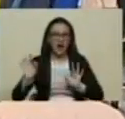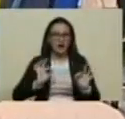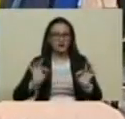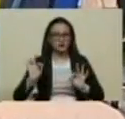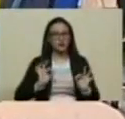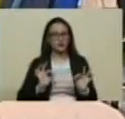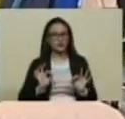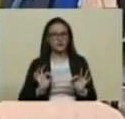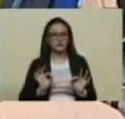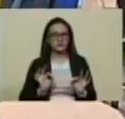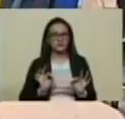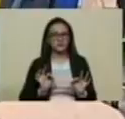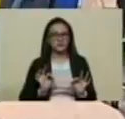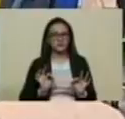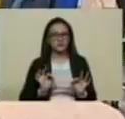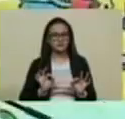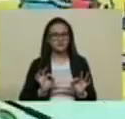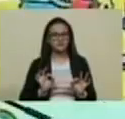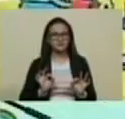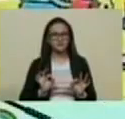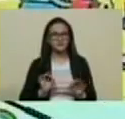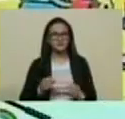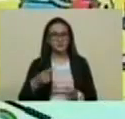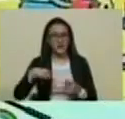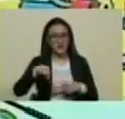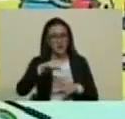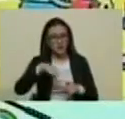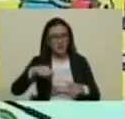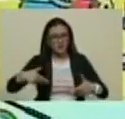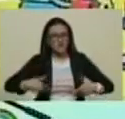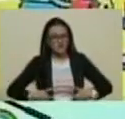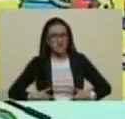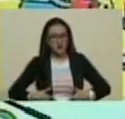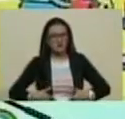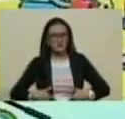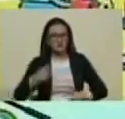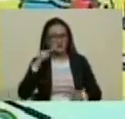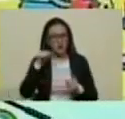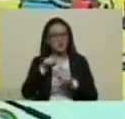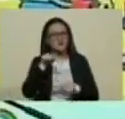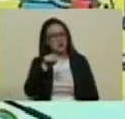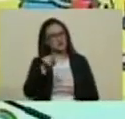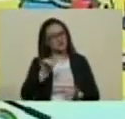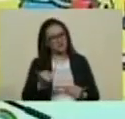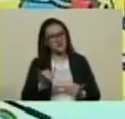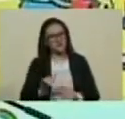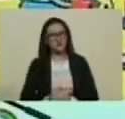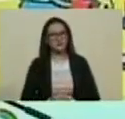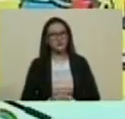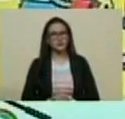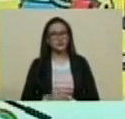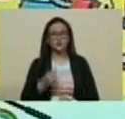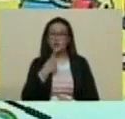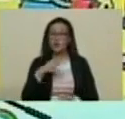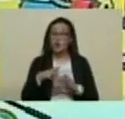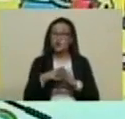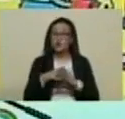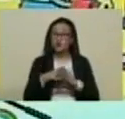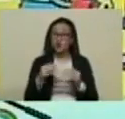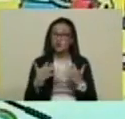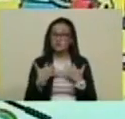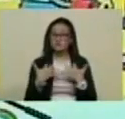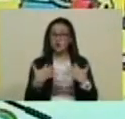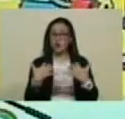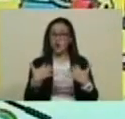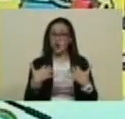Rengifo. Así que para eso es este esfuerzo que hacemos inmenso. Pero yo le digo a todo el movimiento magisterial